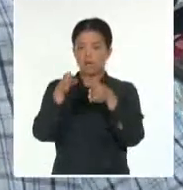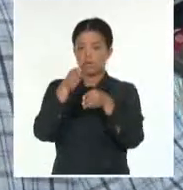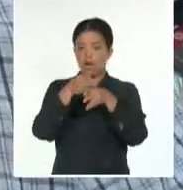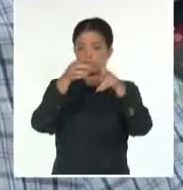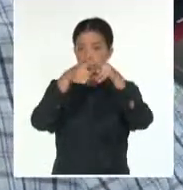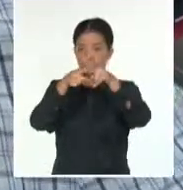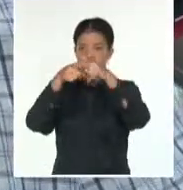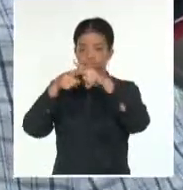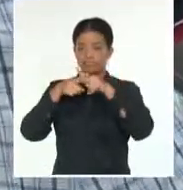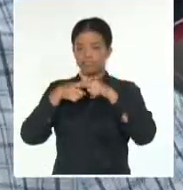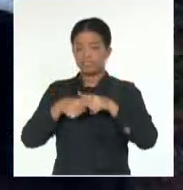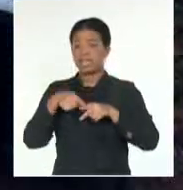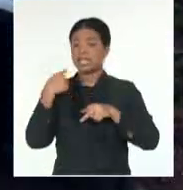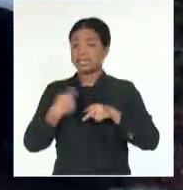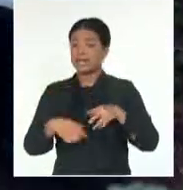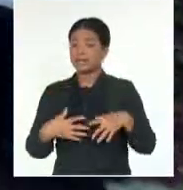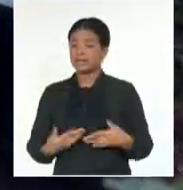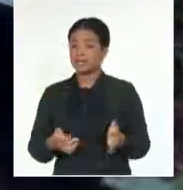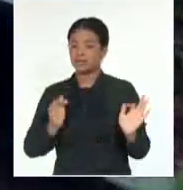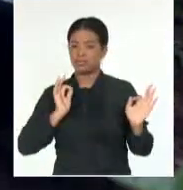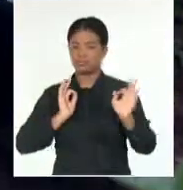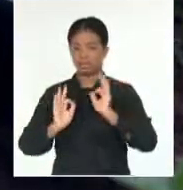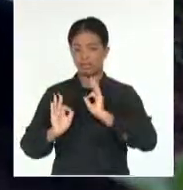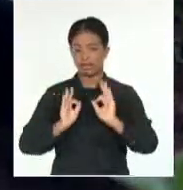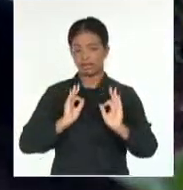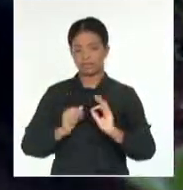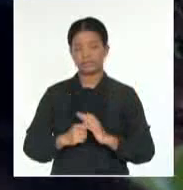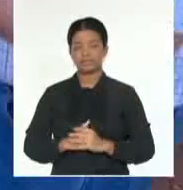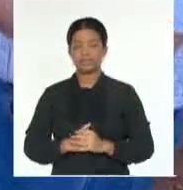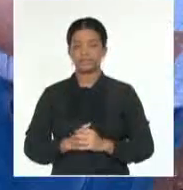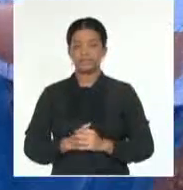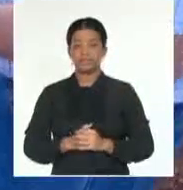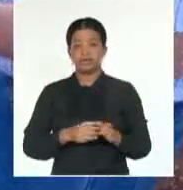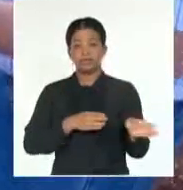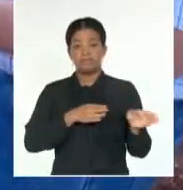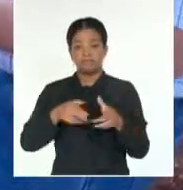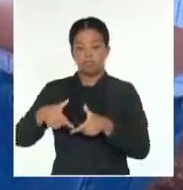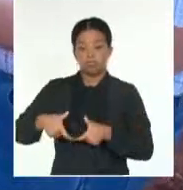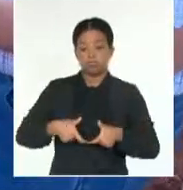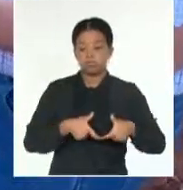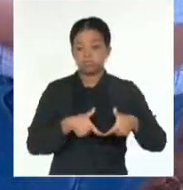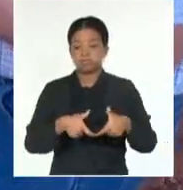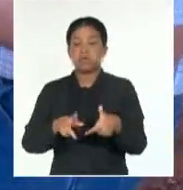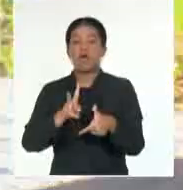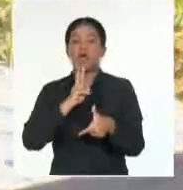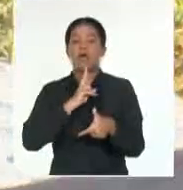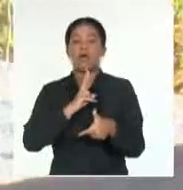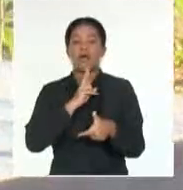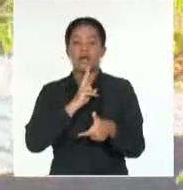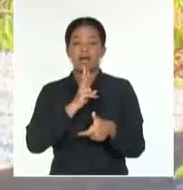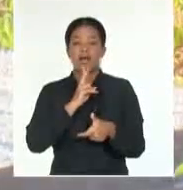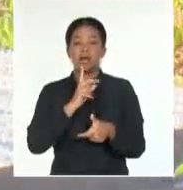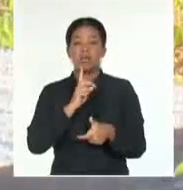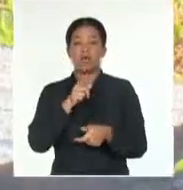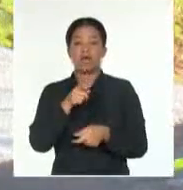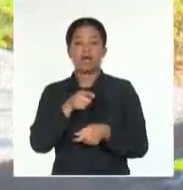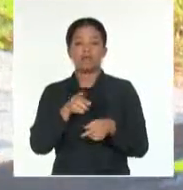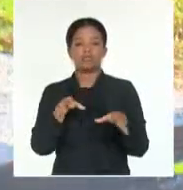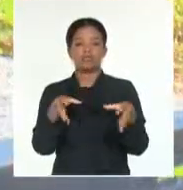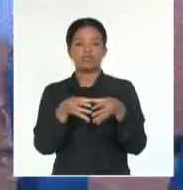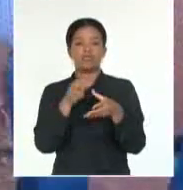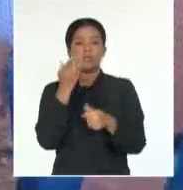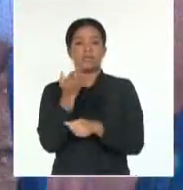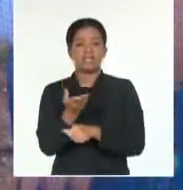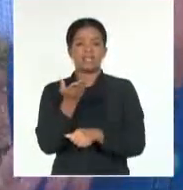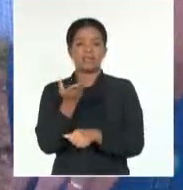también en cuidarlos, en mantenerlos. Para el abasto de agua, otro de los planteamientos históricos del Consejo Popular Rancho Luna, también